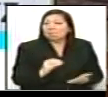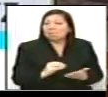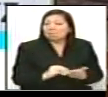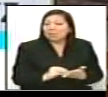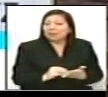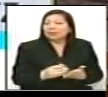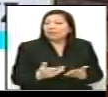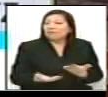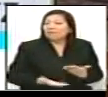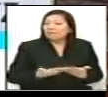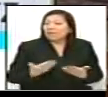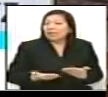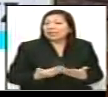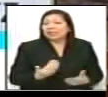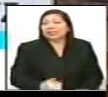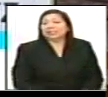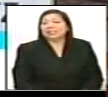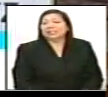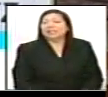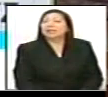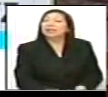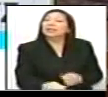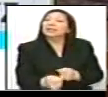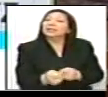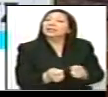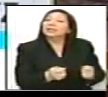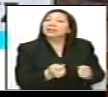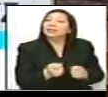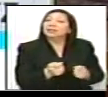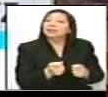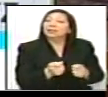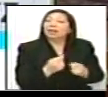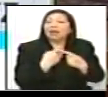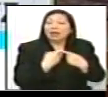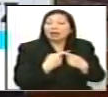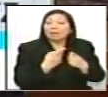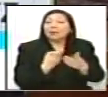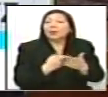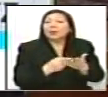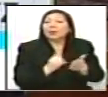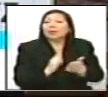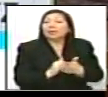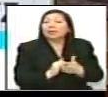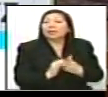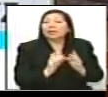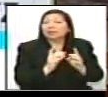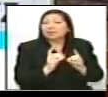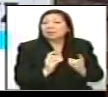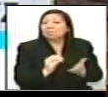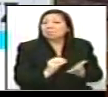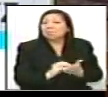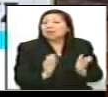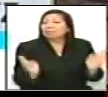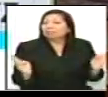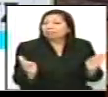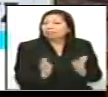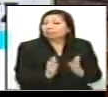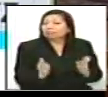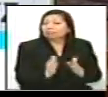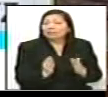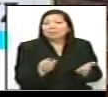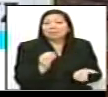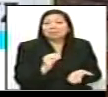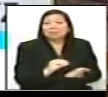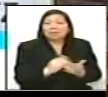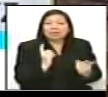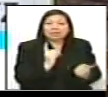más sencillos de manejar, digamos, en términos de campaña, porque el distrito electoral es mucho más pequeño y hay